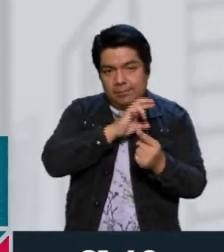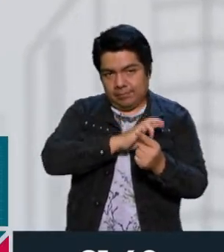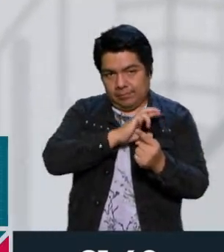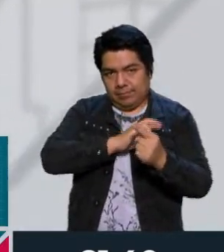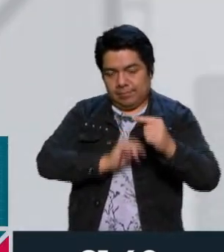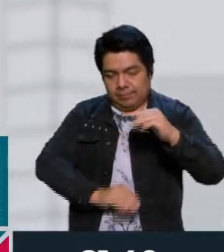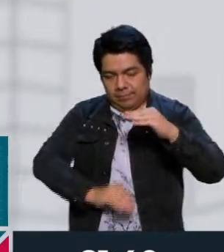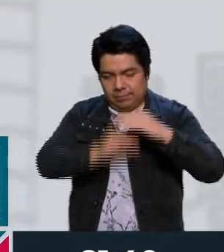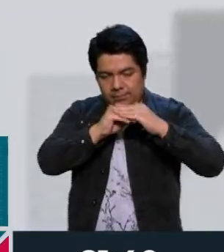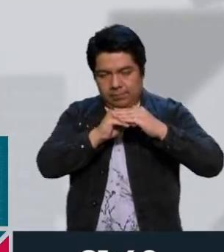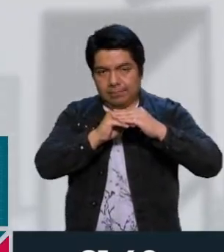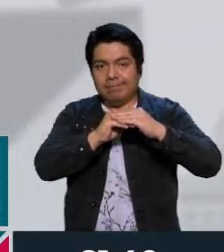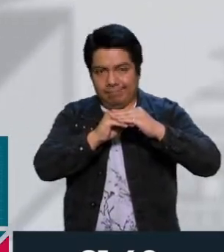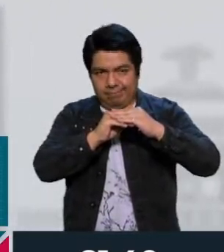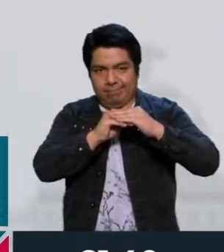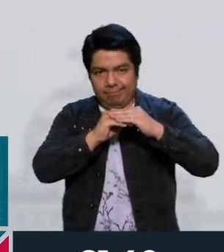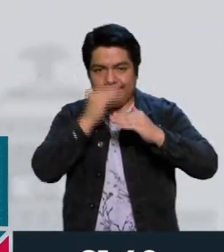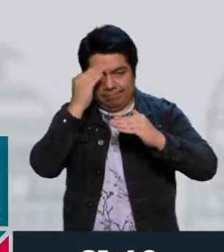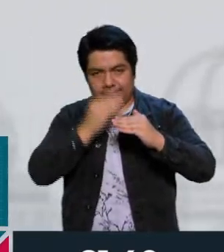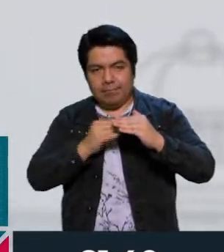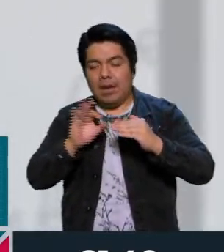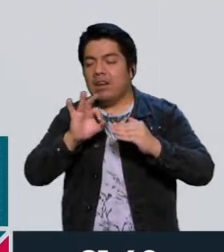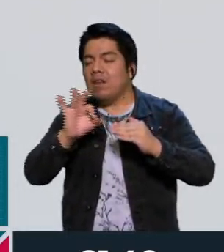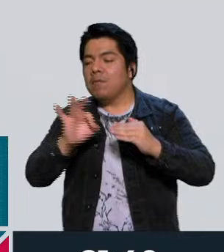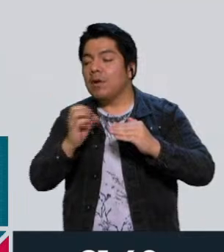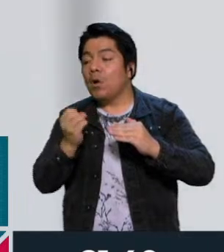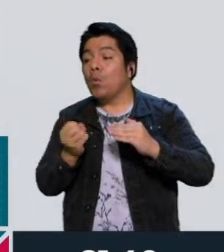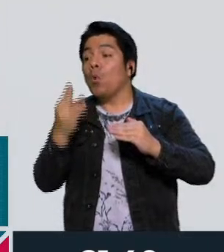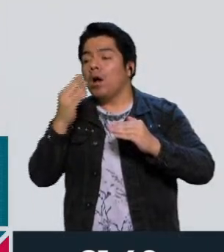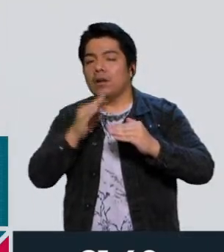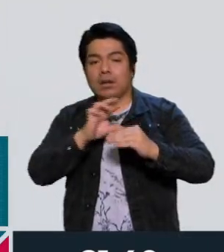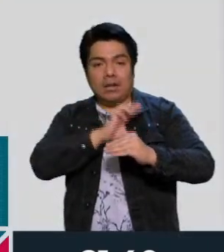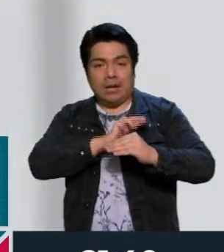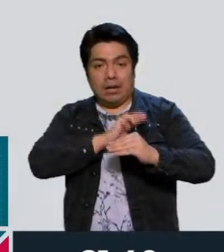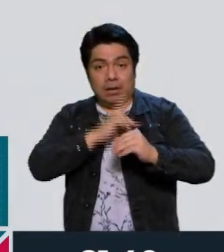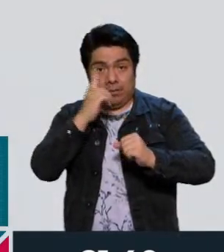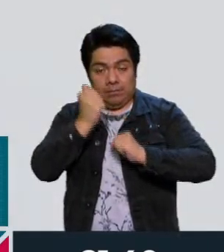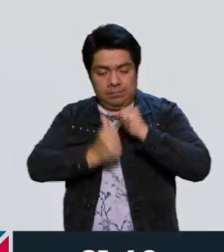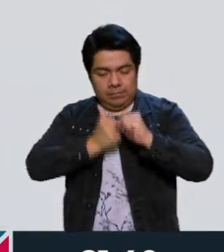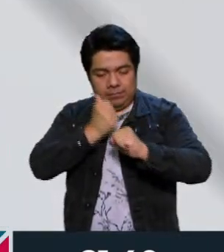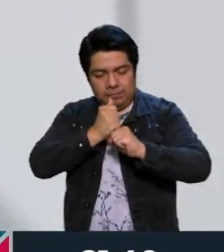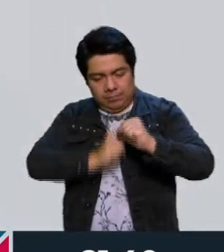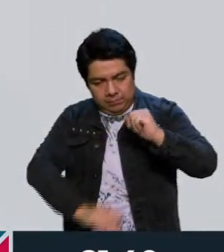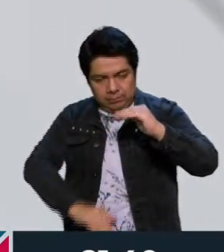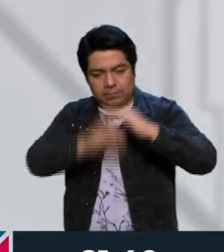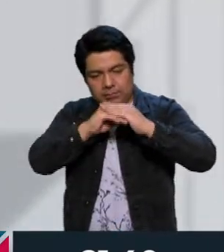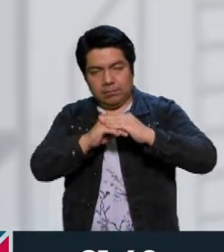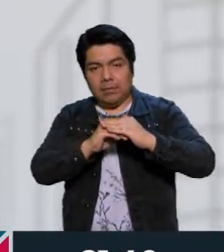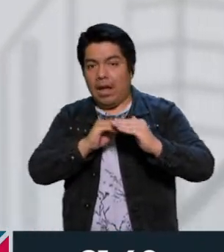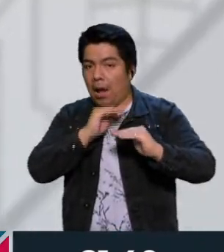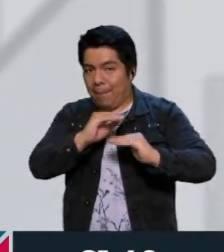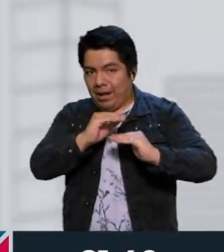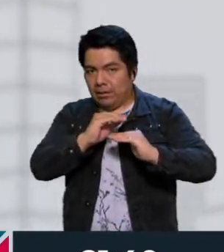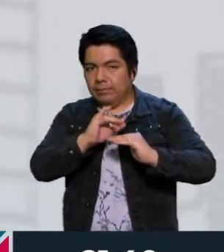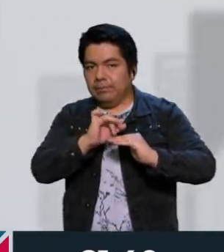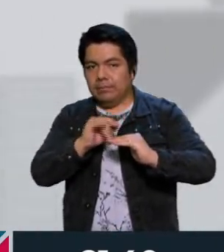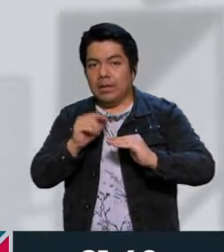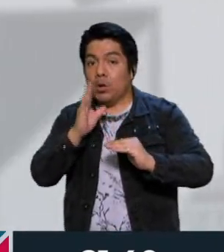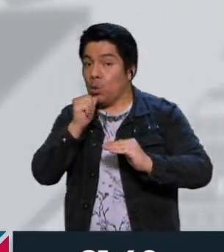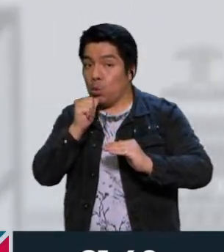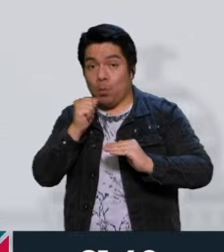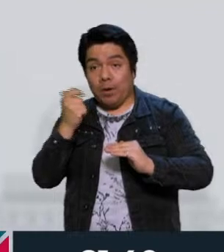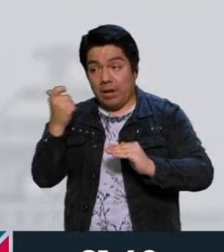establecer que el porcentaje de aumento anual en la renta de la vivienda en la Ciudad de México no